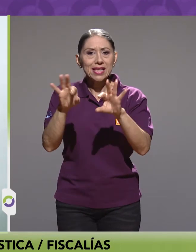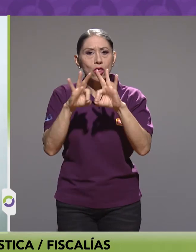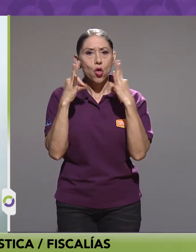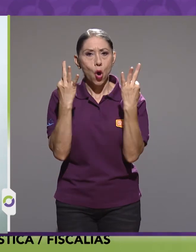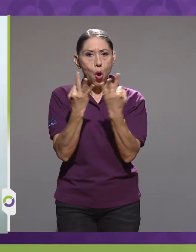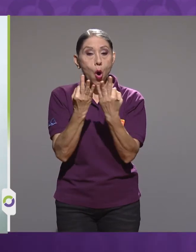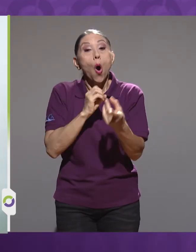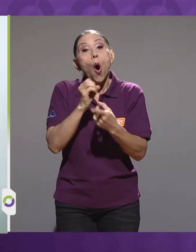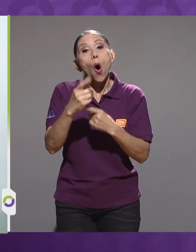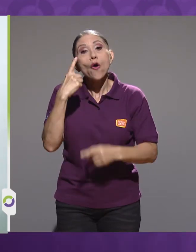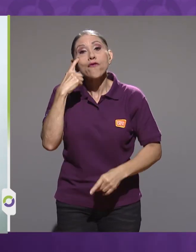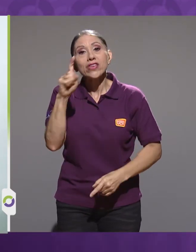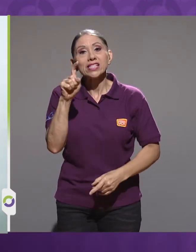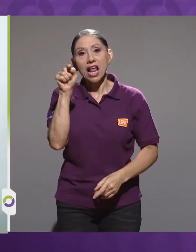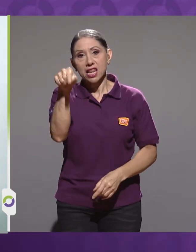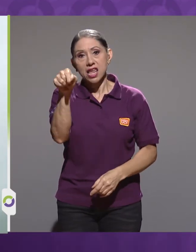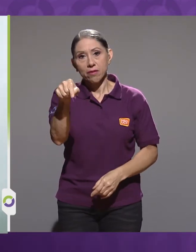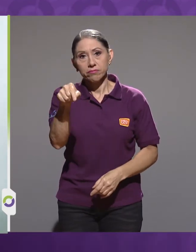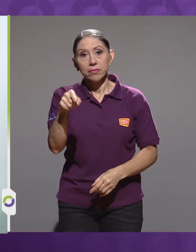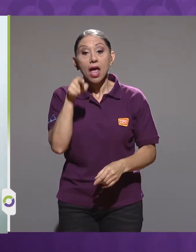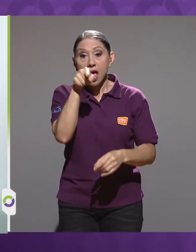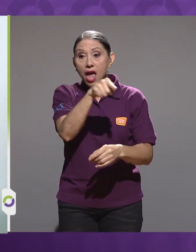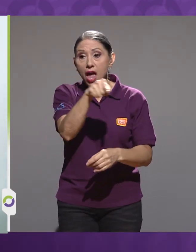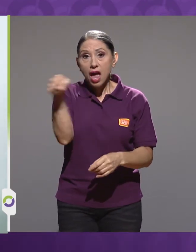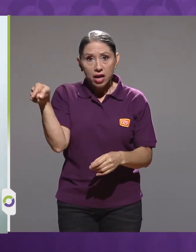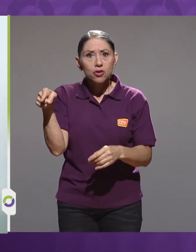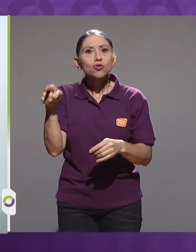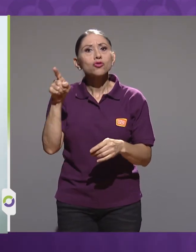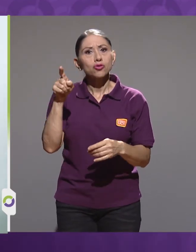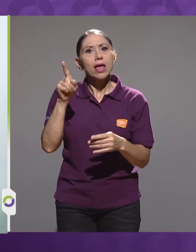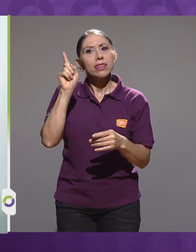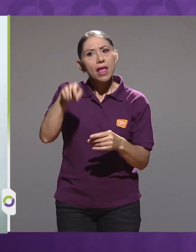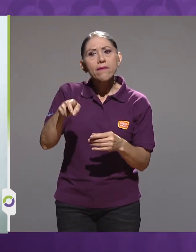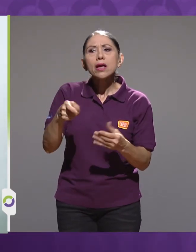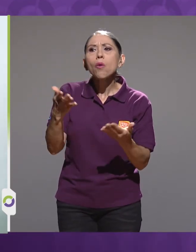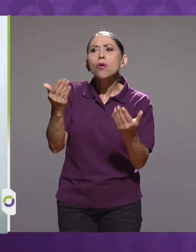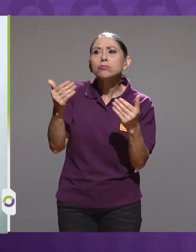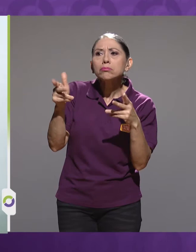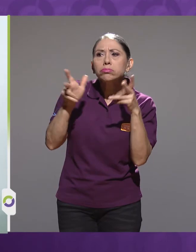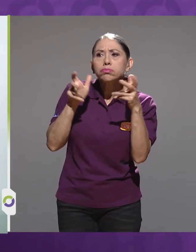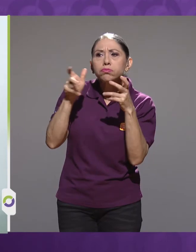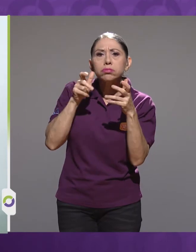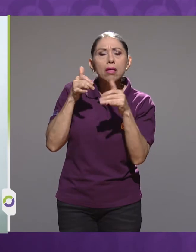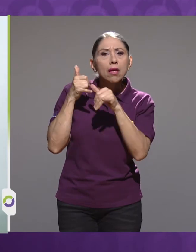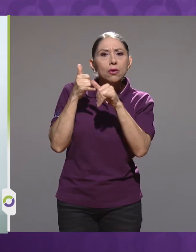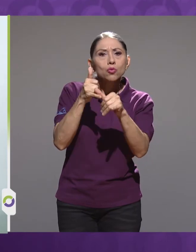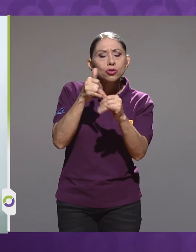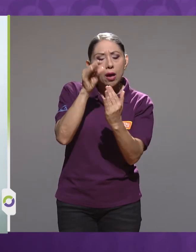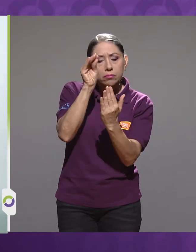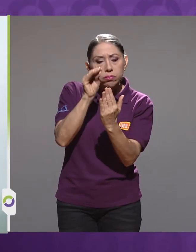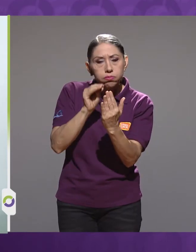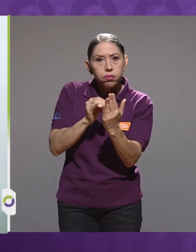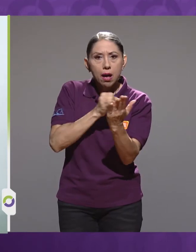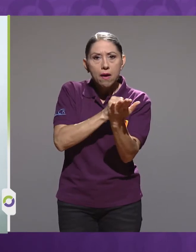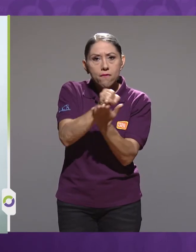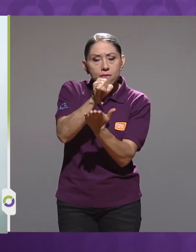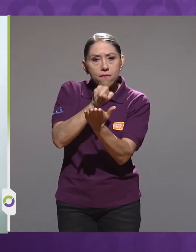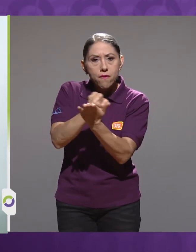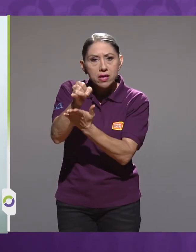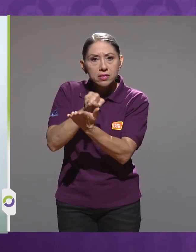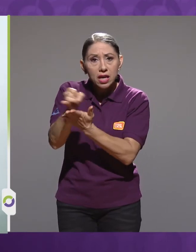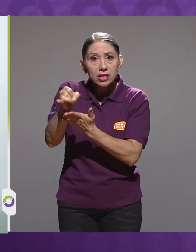las fiscalías, ¿verdad? Que son los competentes para recibir las denuncias, hacer la investigación y si fuera